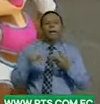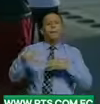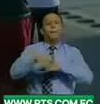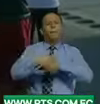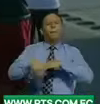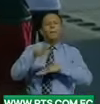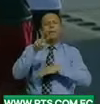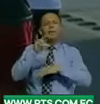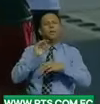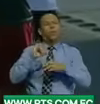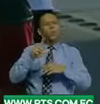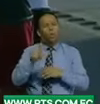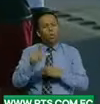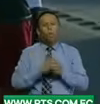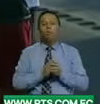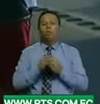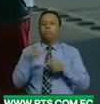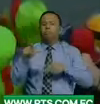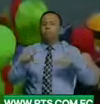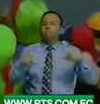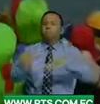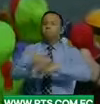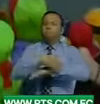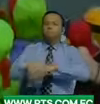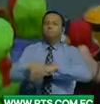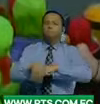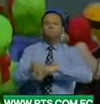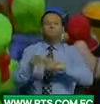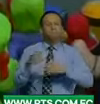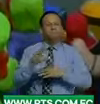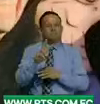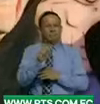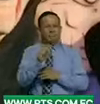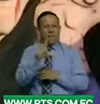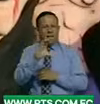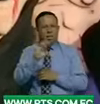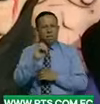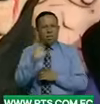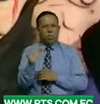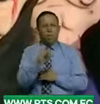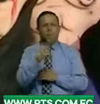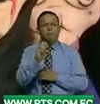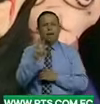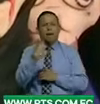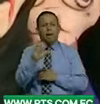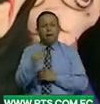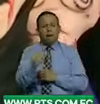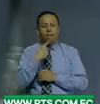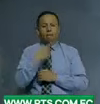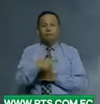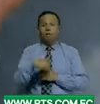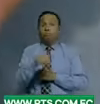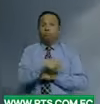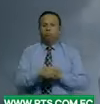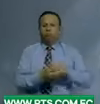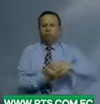Julio, llegamos a la avenida Velasco Ibarra en Bellavista. Aquí también sacaron los años viejos por la ventana, porque es la hora de la